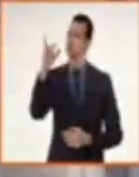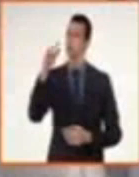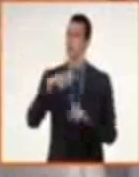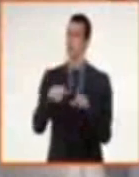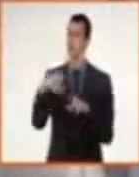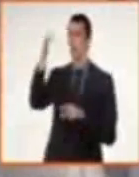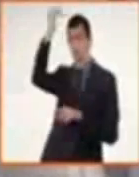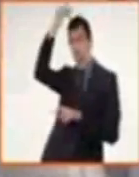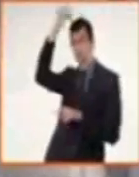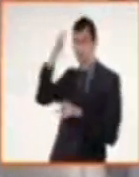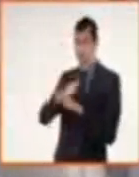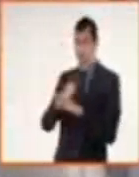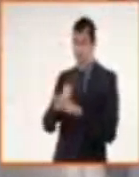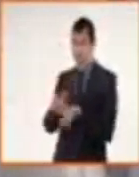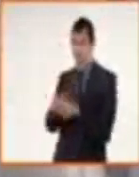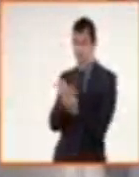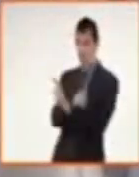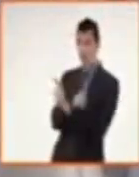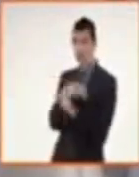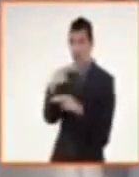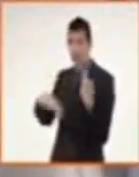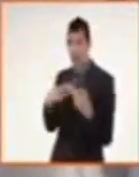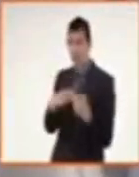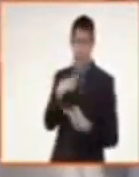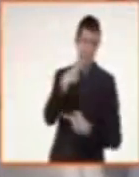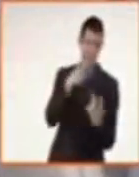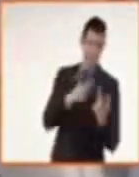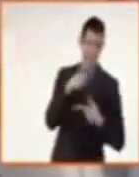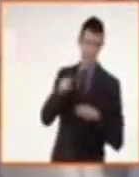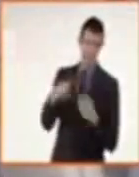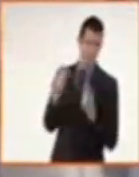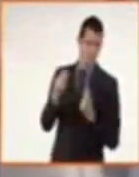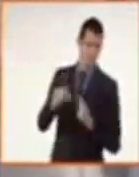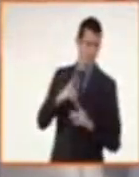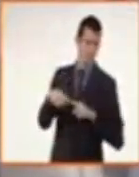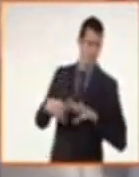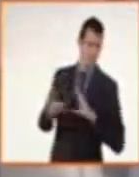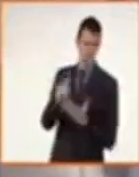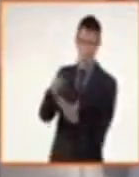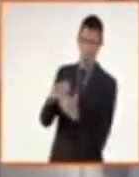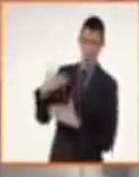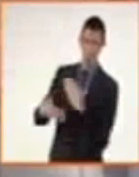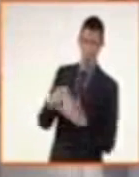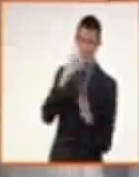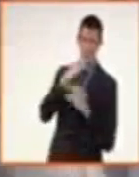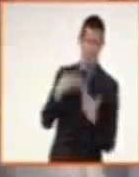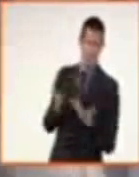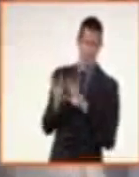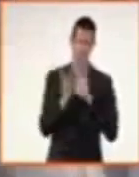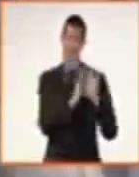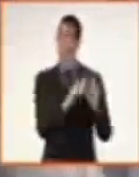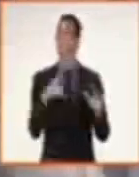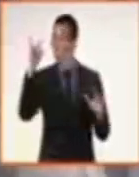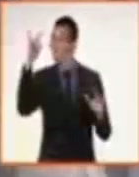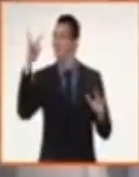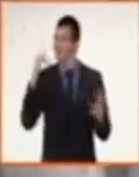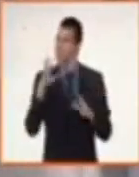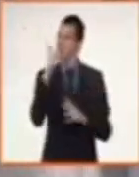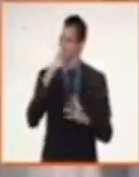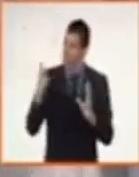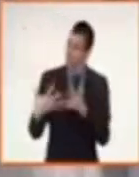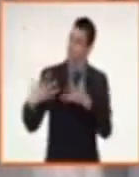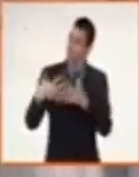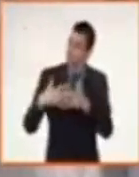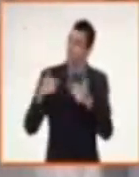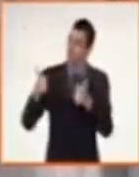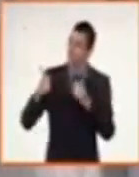Castro tiene todo el apoyo del pueblo y va a ser difícil sacarlo del poder, hay que apretar a la gente para que la gente esté ahí. Lo estoy diciendo en buen cubano,